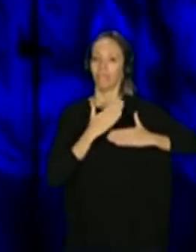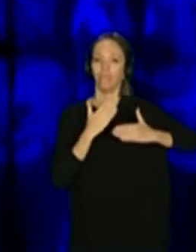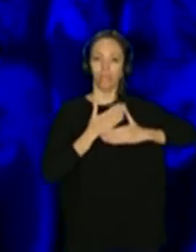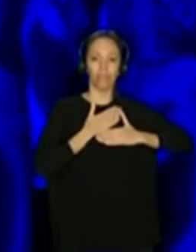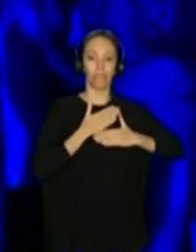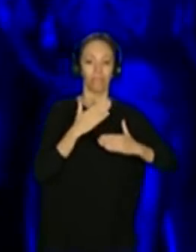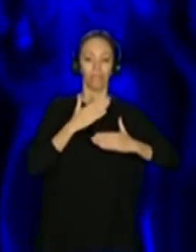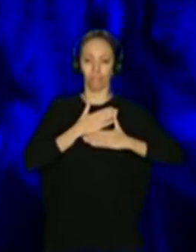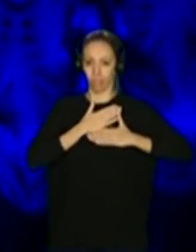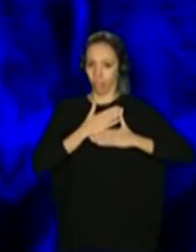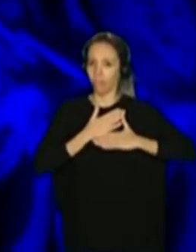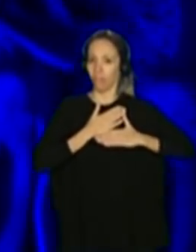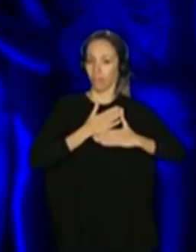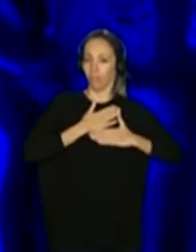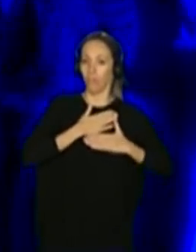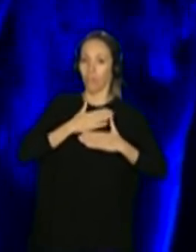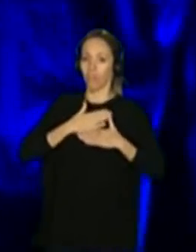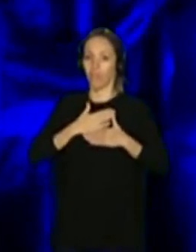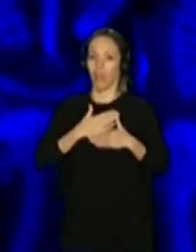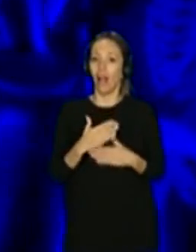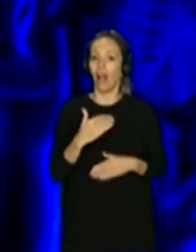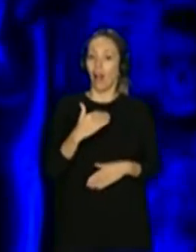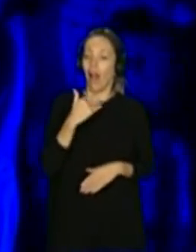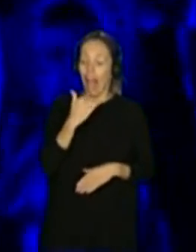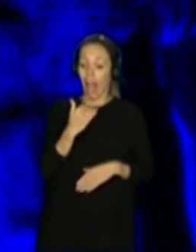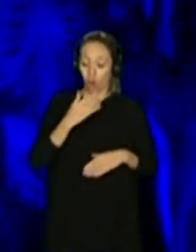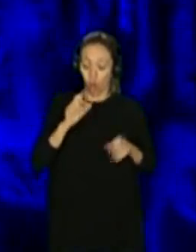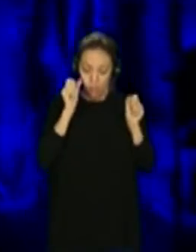Esa es la razón, y es algo que a mí me cambió.